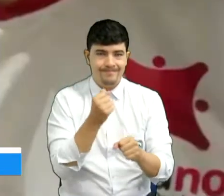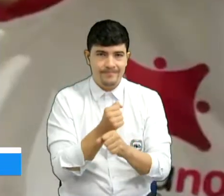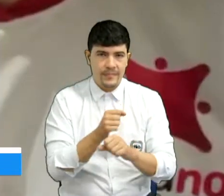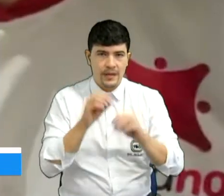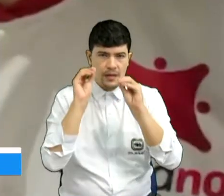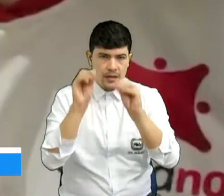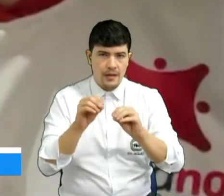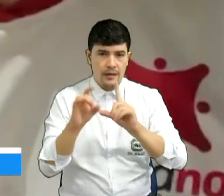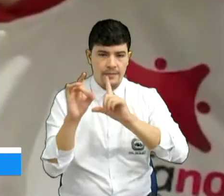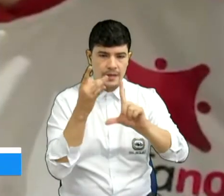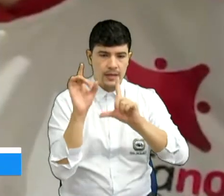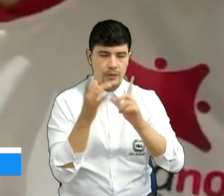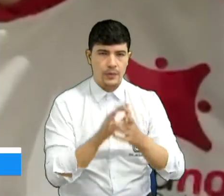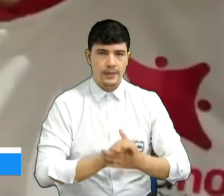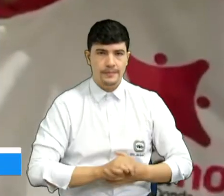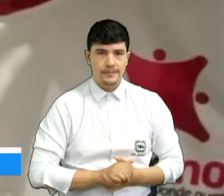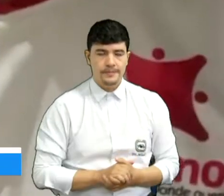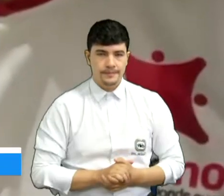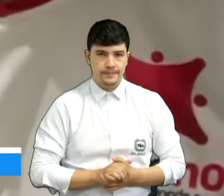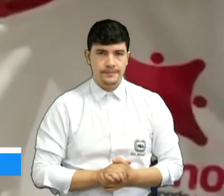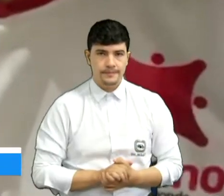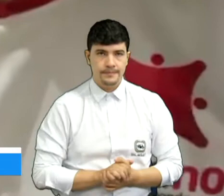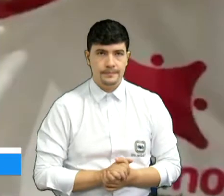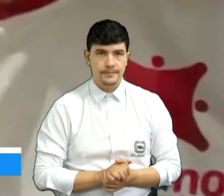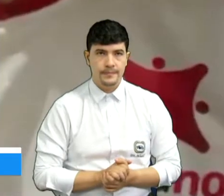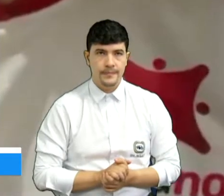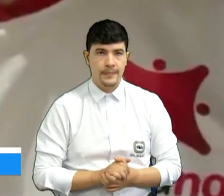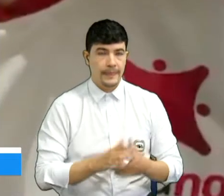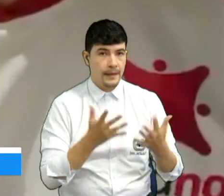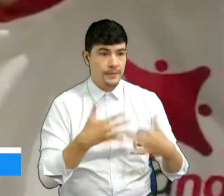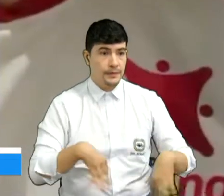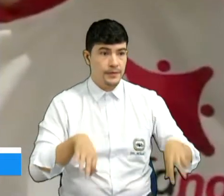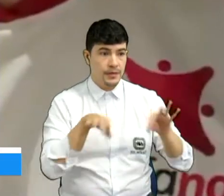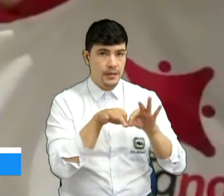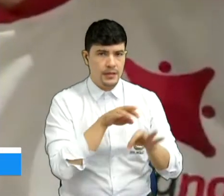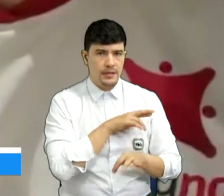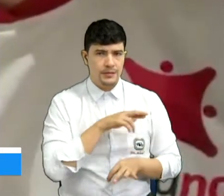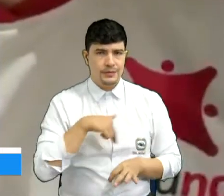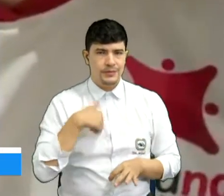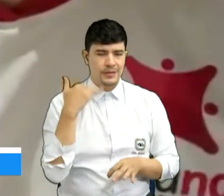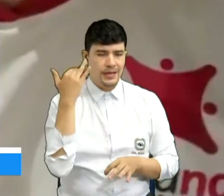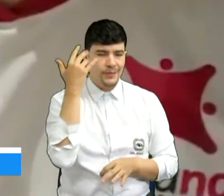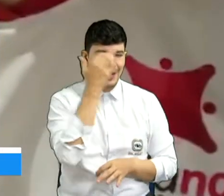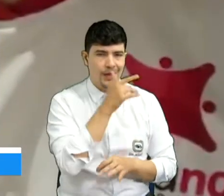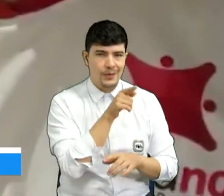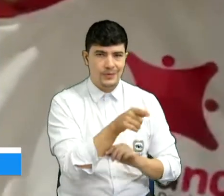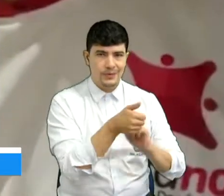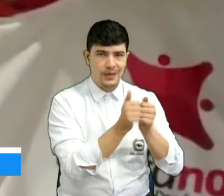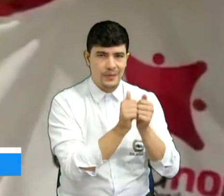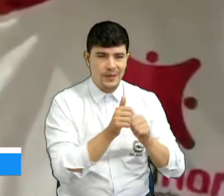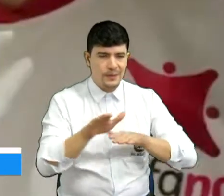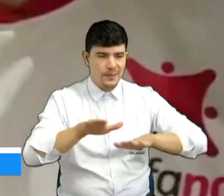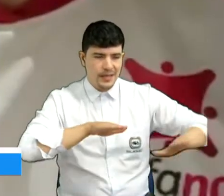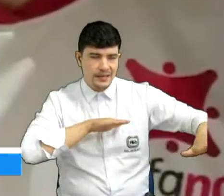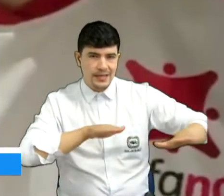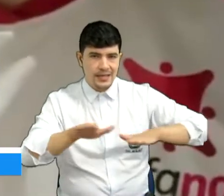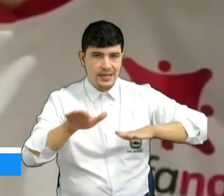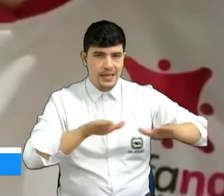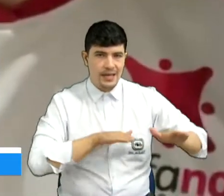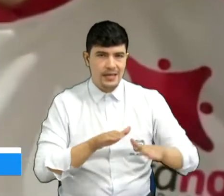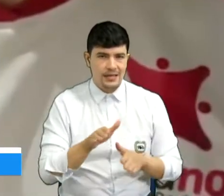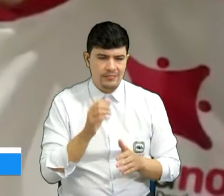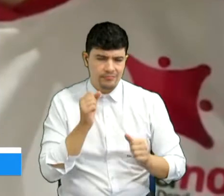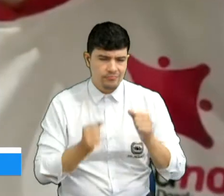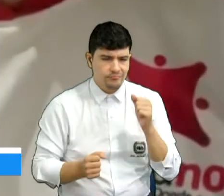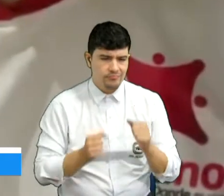para mantenernos activos y seguir enamorados del deporte que nos gusta, como es el patinaje de carreras. Nos encontramos